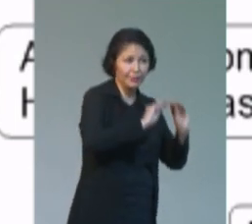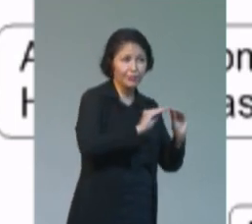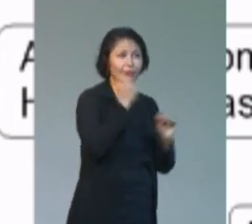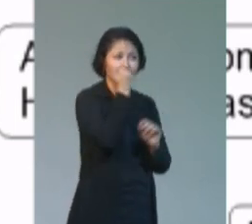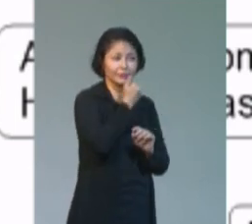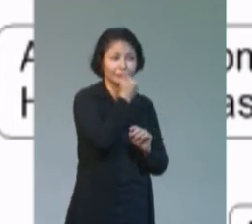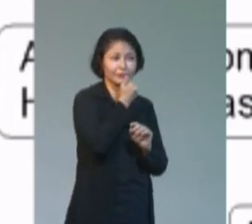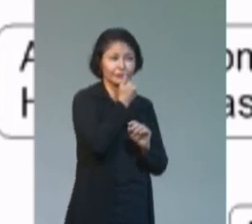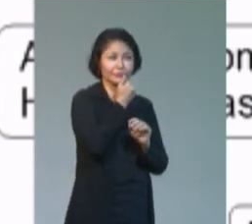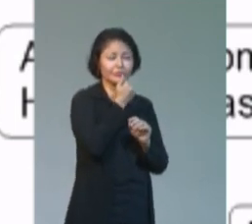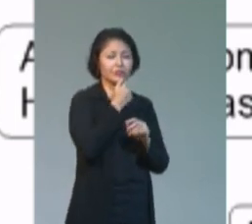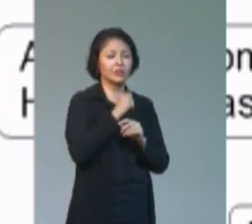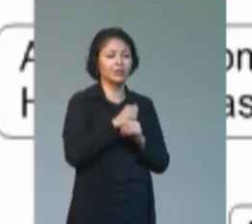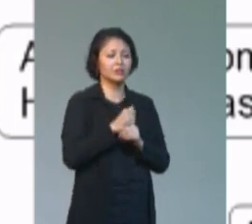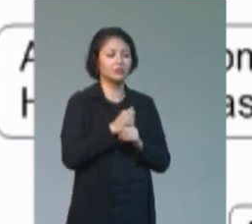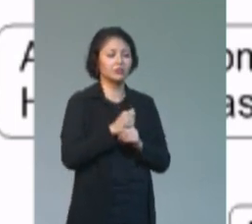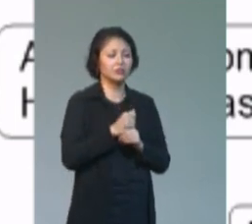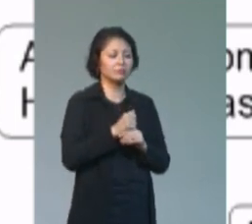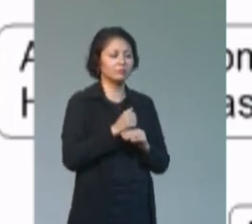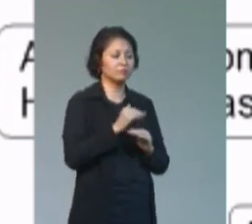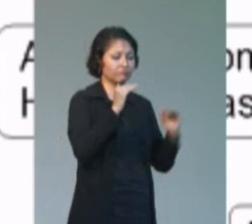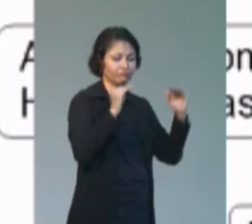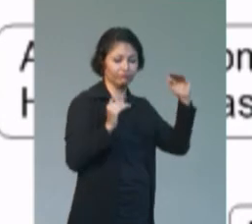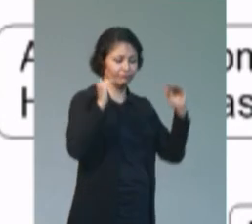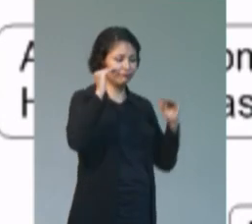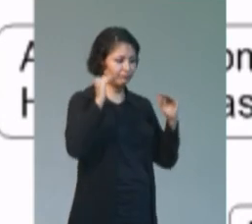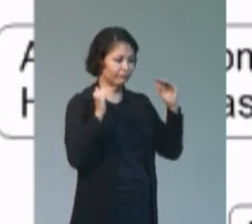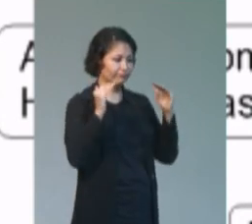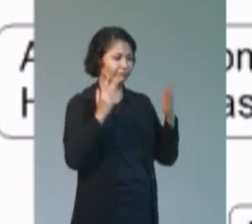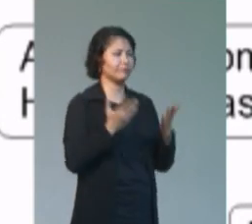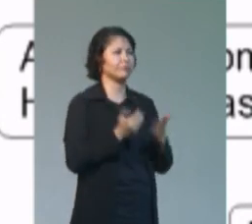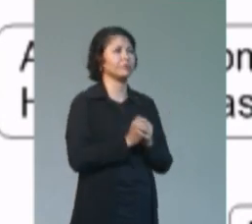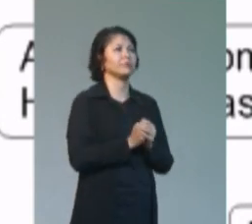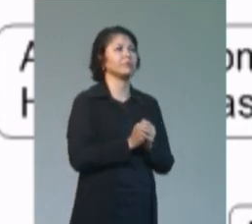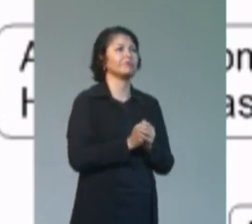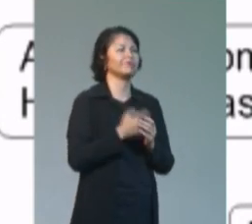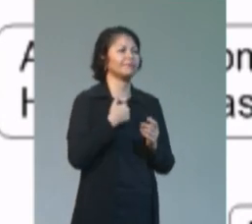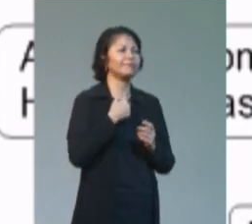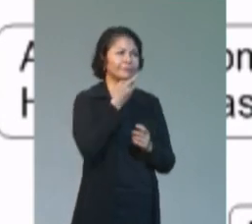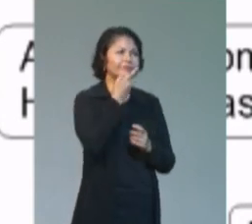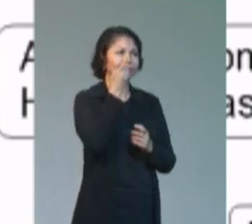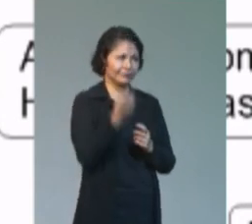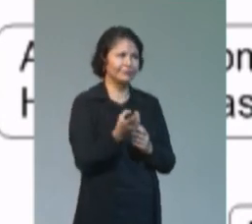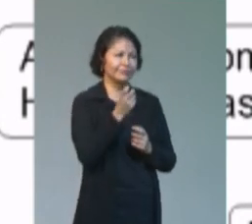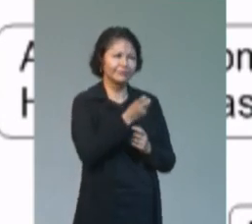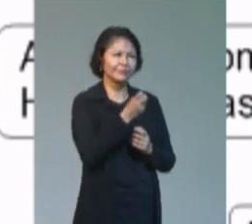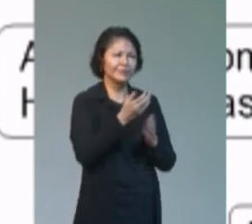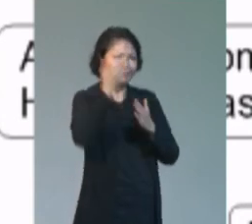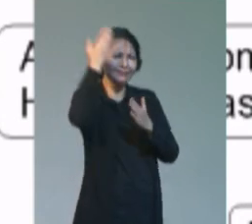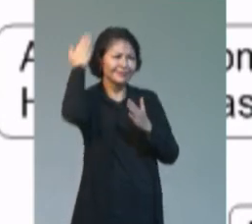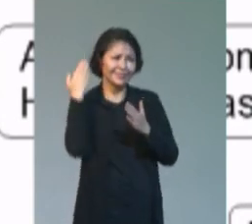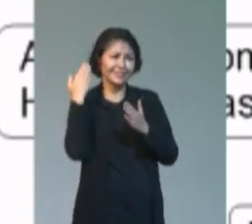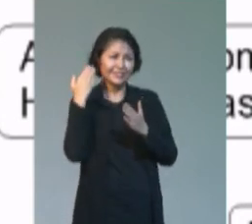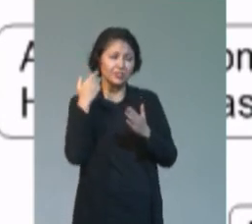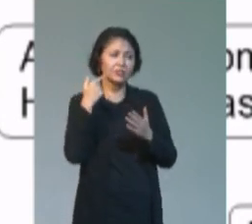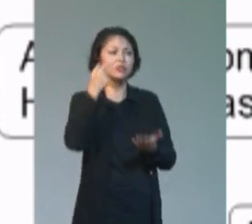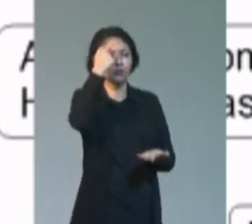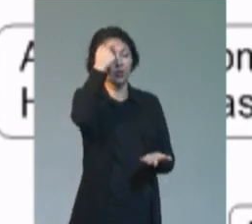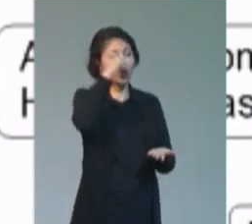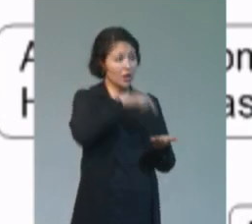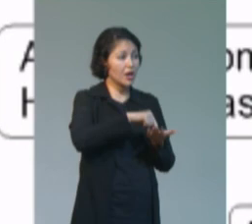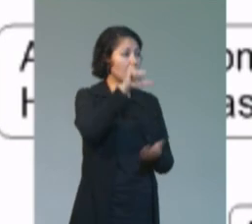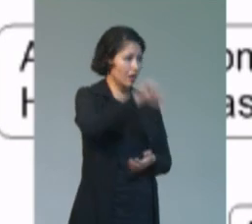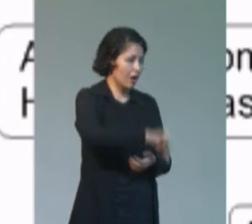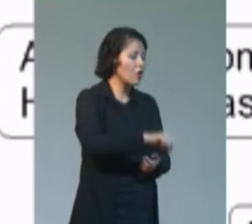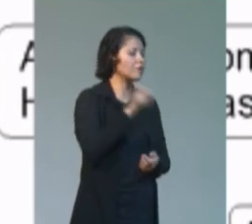algunos años pero yo creo que la idea que yo allí planteaba sigue teniendo sentido yo creo que trabajar y las variables críticas